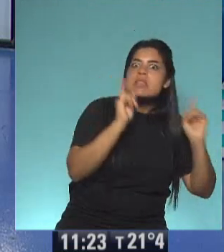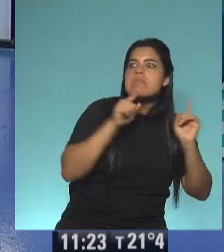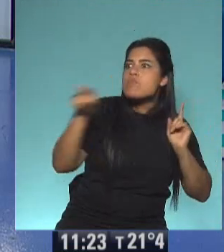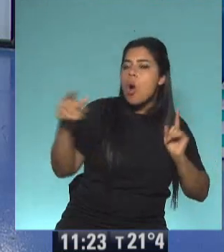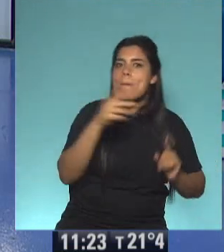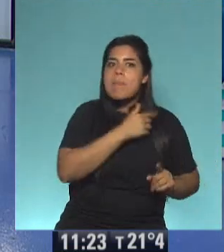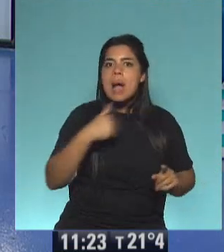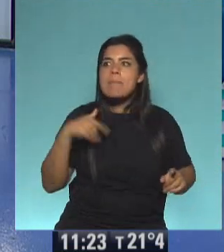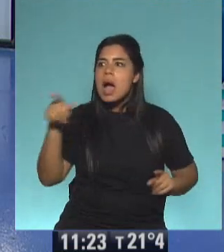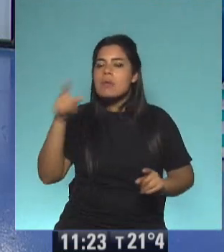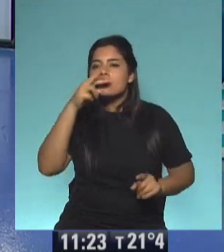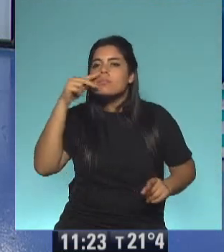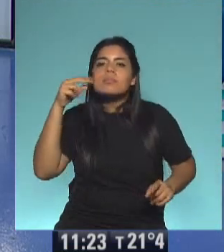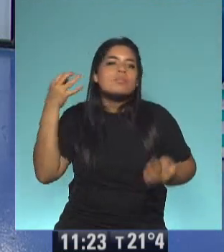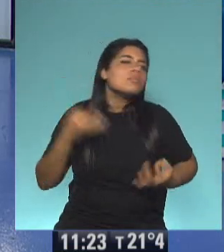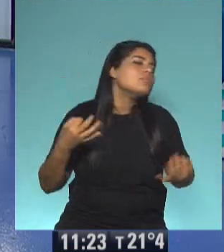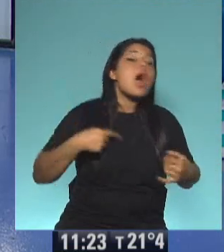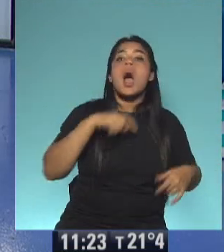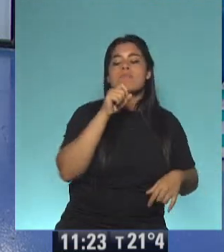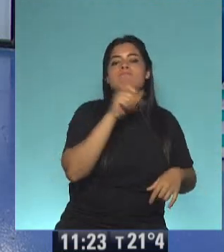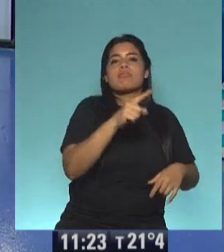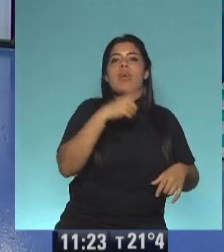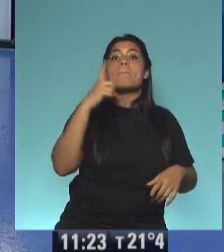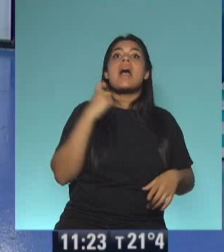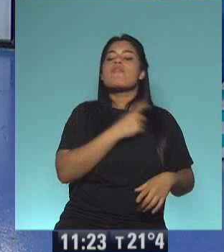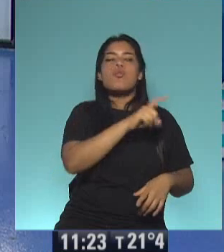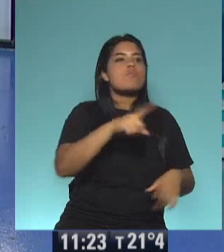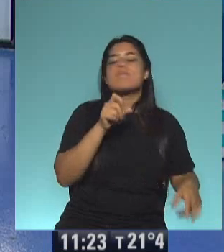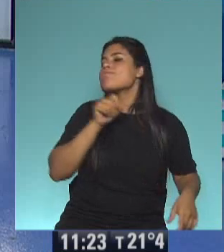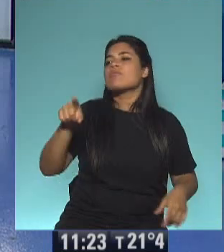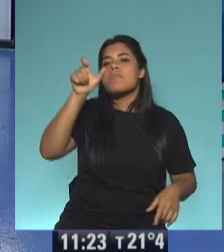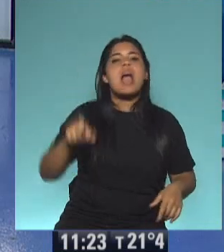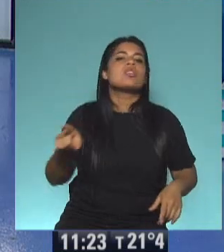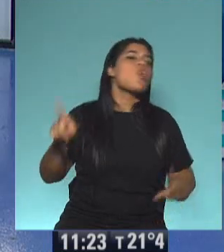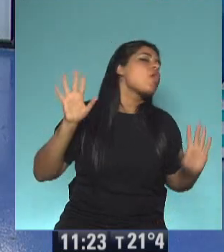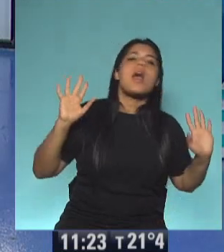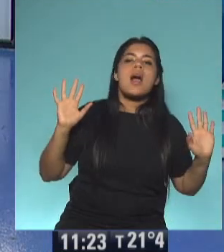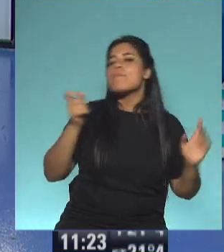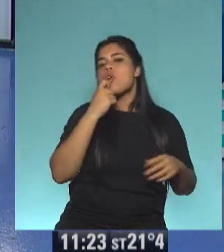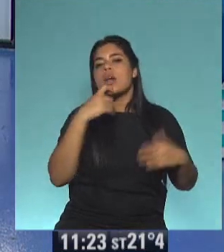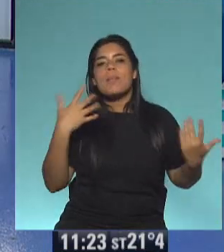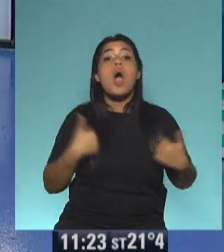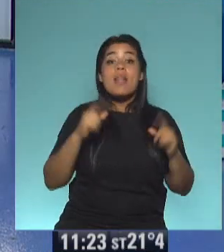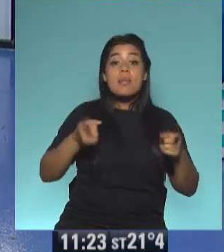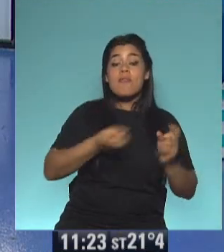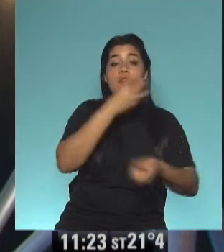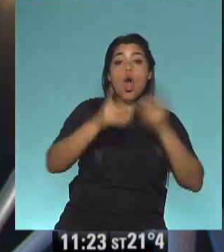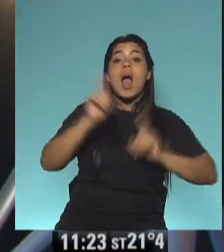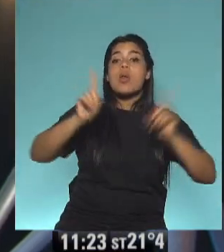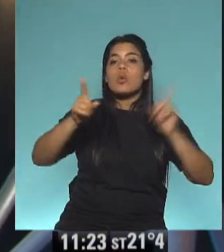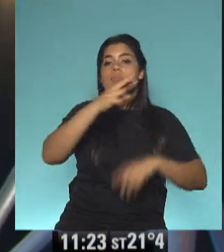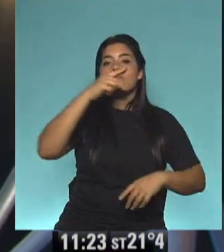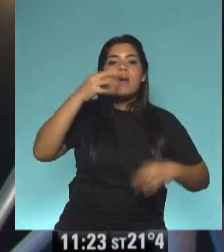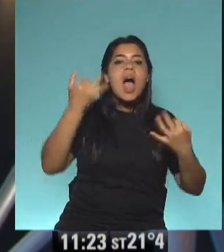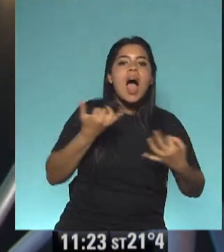pero sentís y dices, ese es el aroma de tal? O por ejemplo, a mí el aroma a jazmín me recuerda a mi abuela, por ejemplo. Sí, a mí también. El jazmín